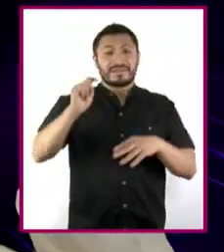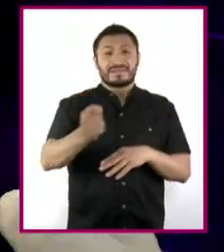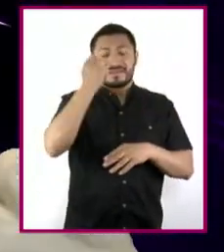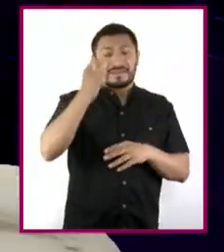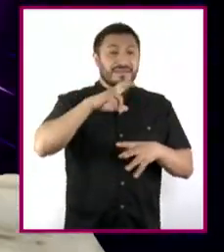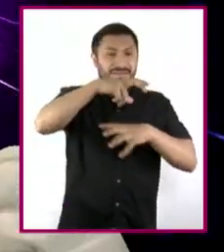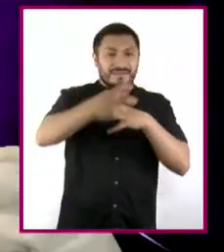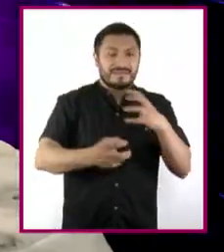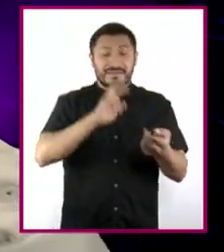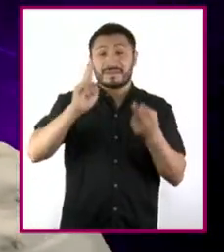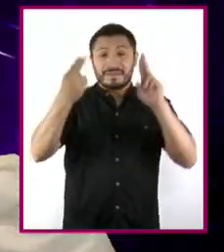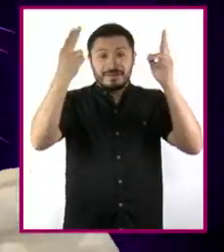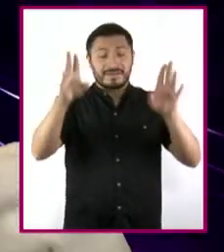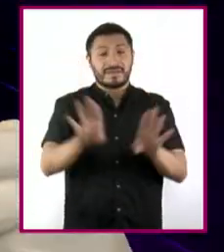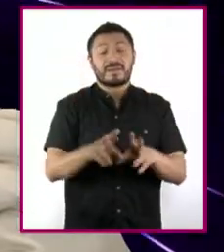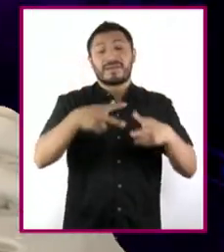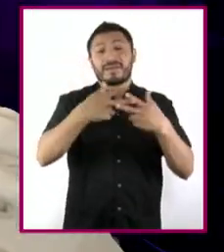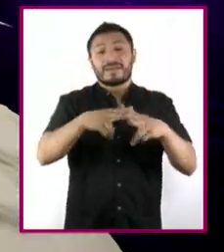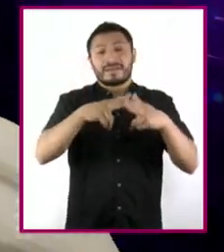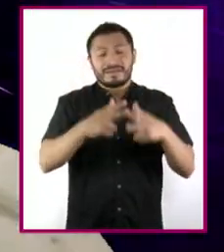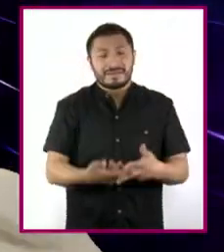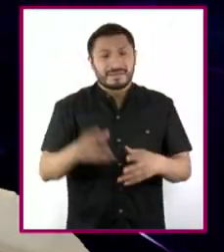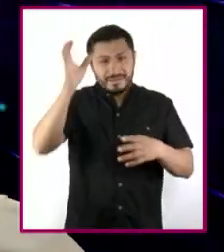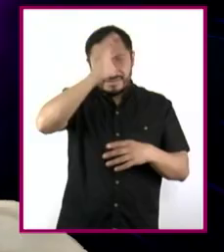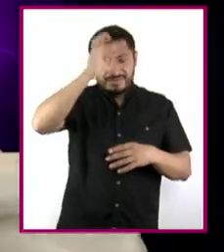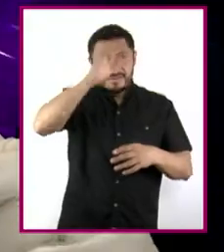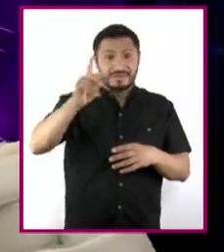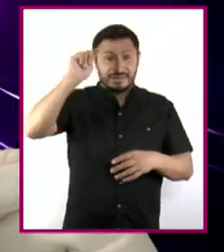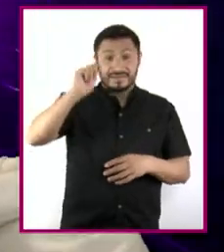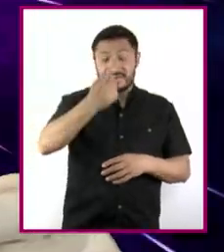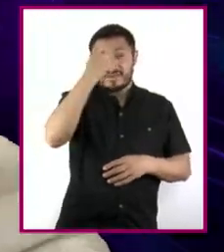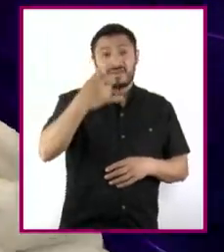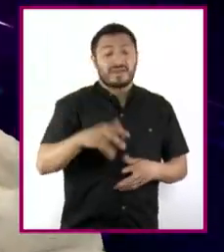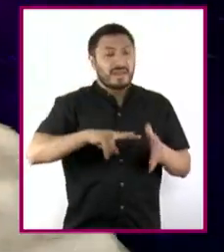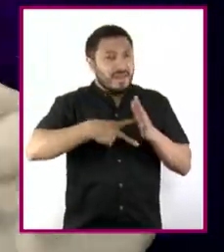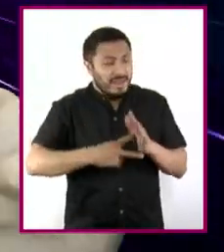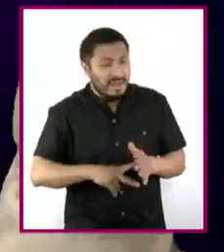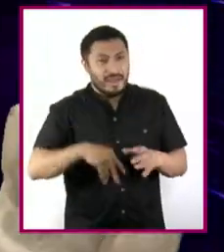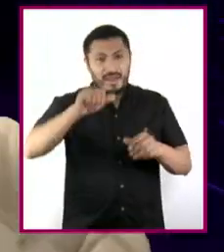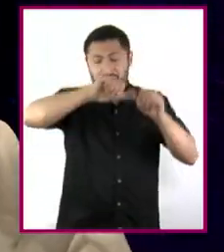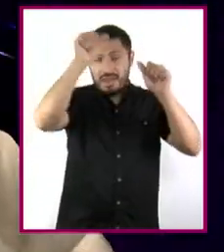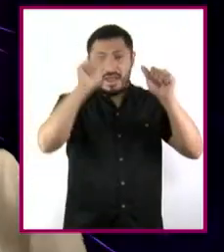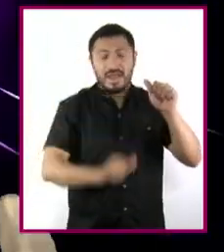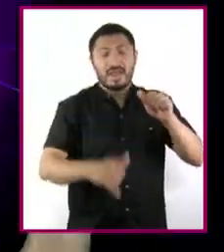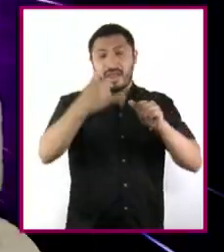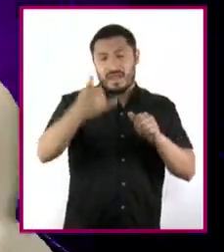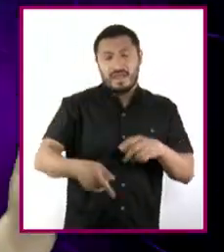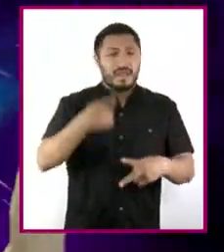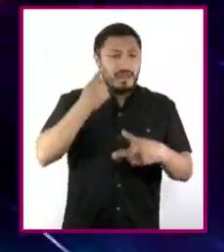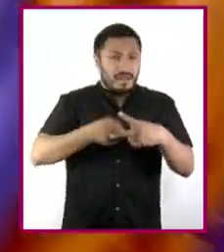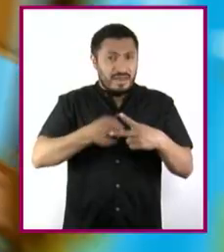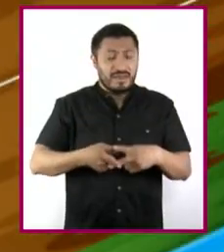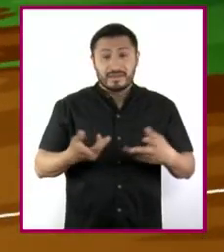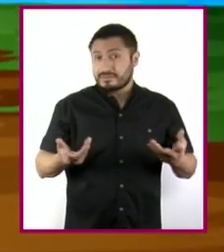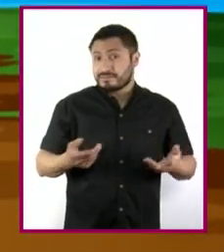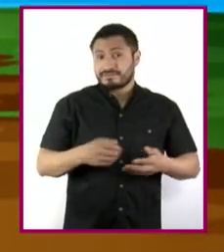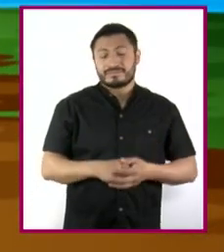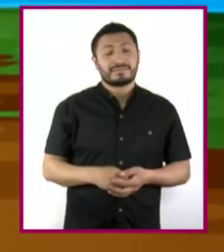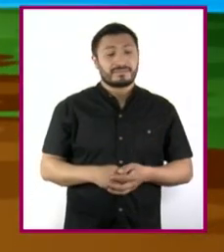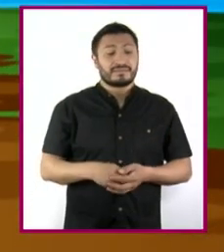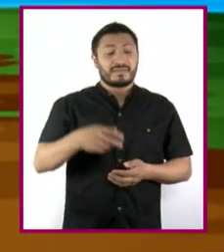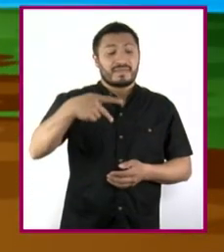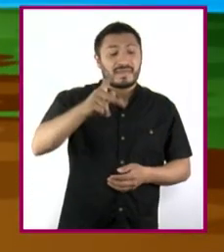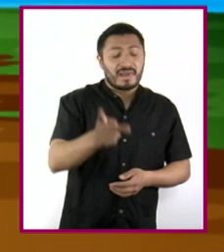tecnologías espaciales como herramienta de ciencia, tecnología, ingeniería, artes y matemáticas STEAM?